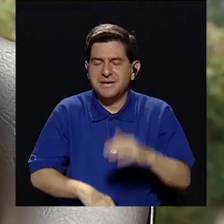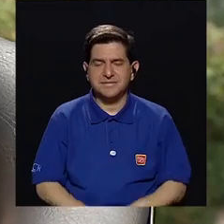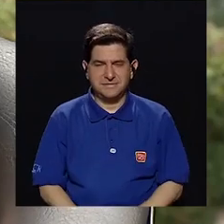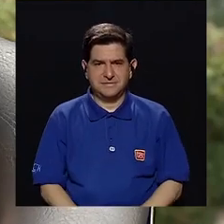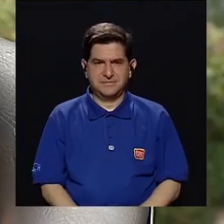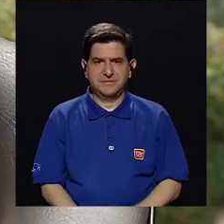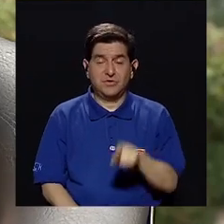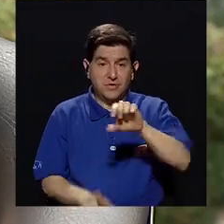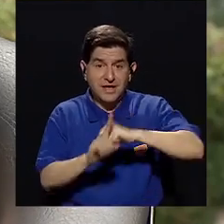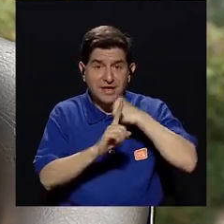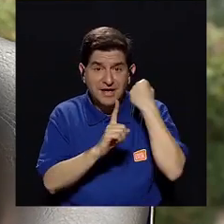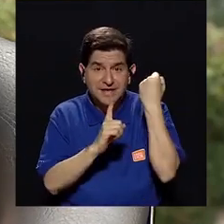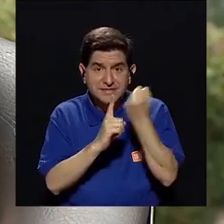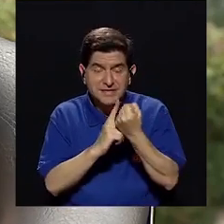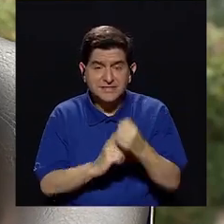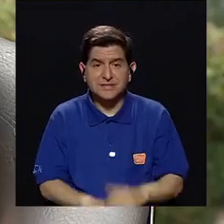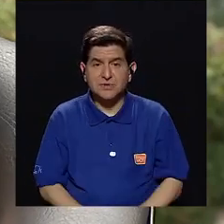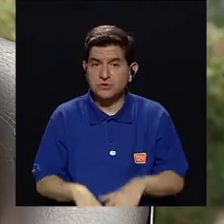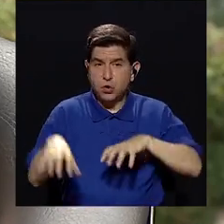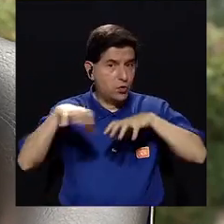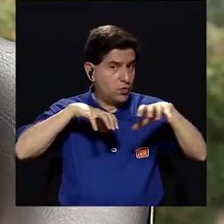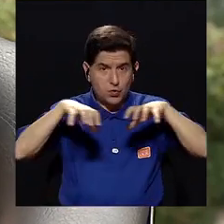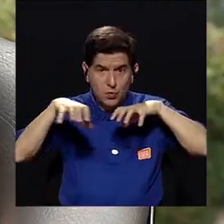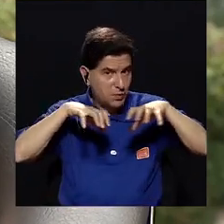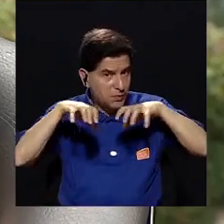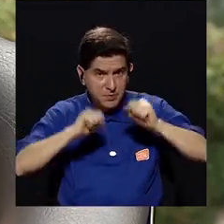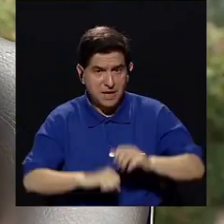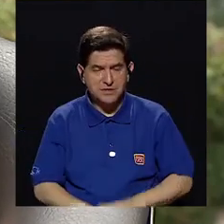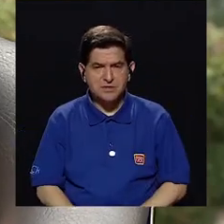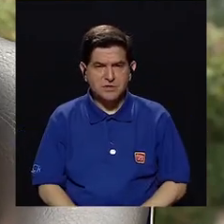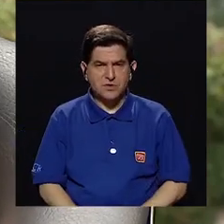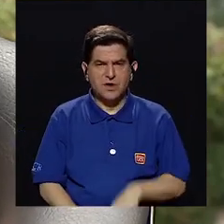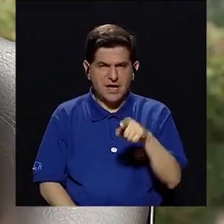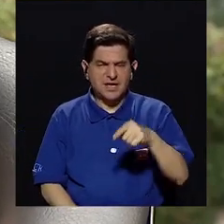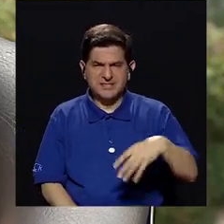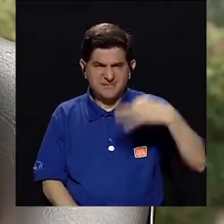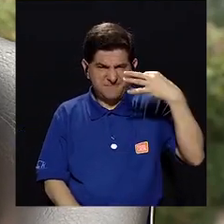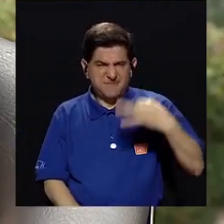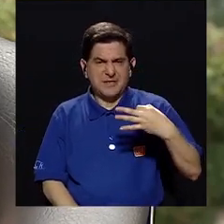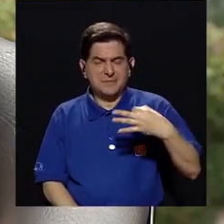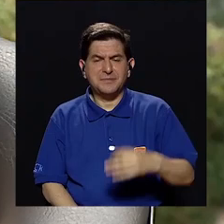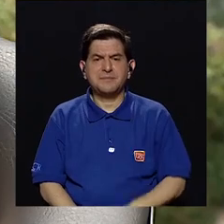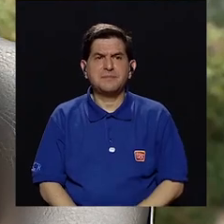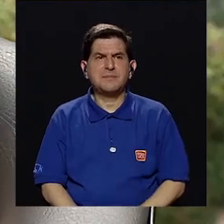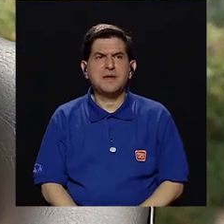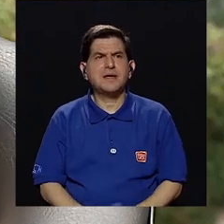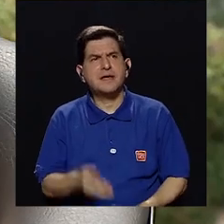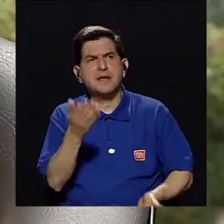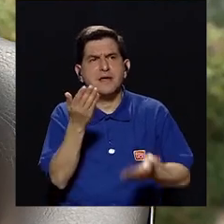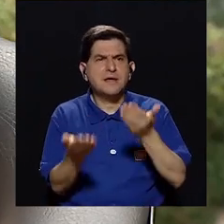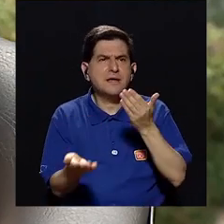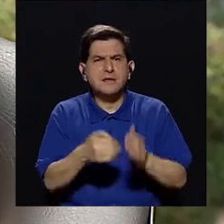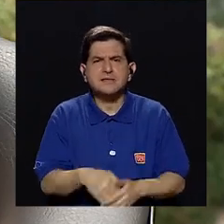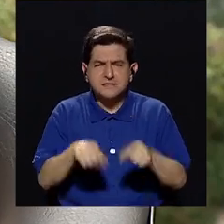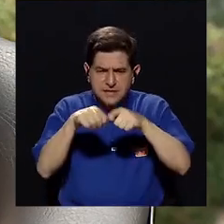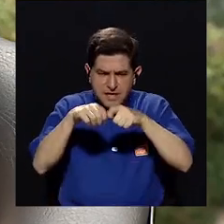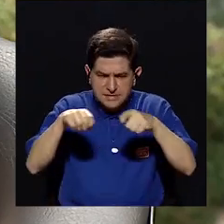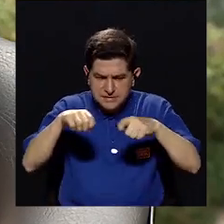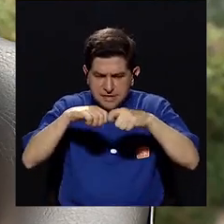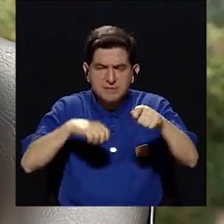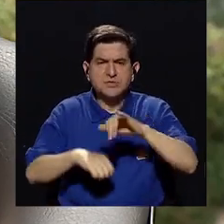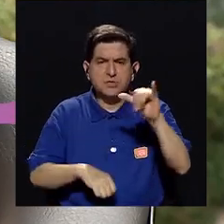si uno hacia si esto como no se mueve de verdad entonces va a estar firme y son del tamaño tal vez de un